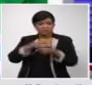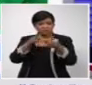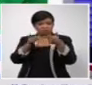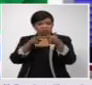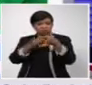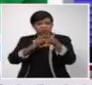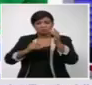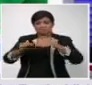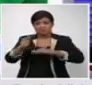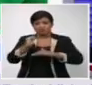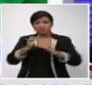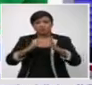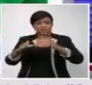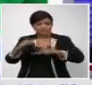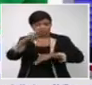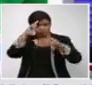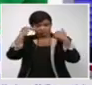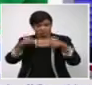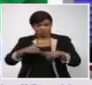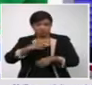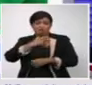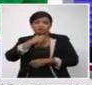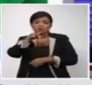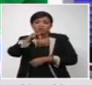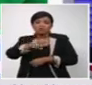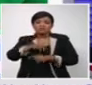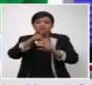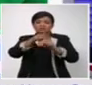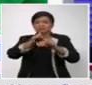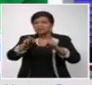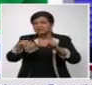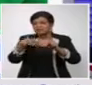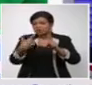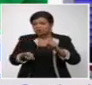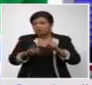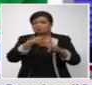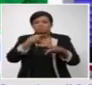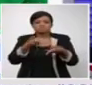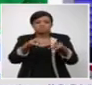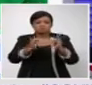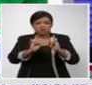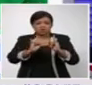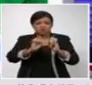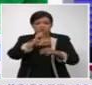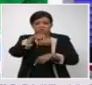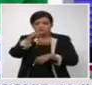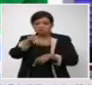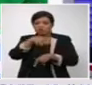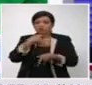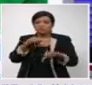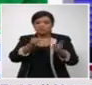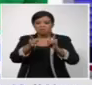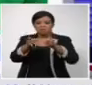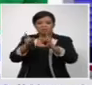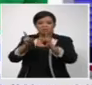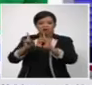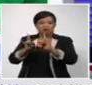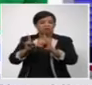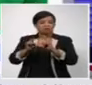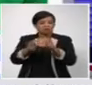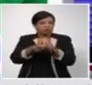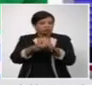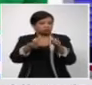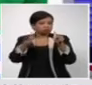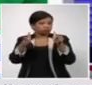se evaluó el tema de la mortalidad, del número de fallecidos que estamos teniendo. Y